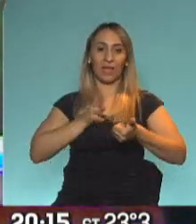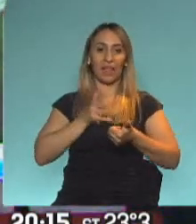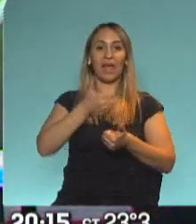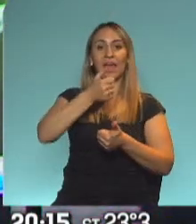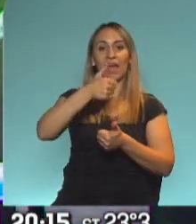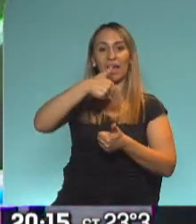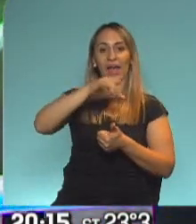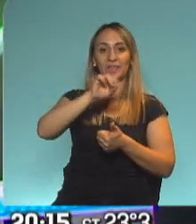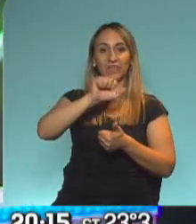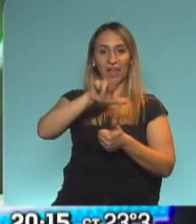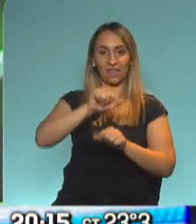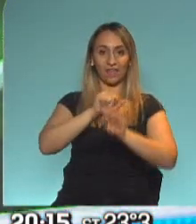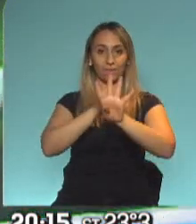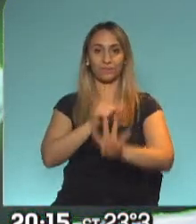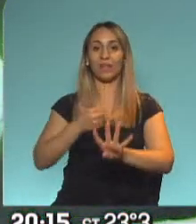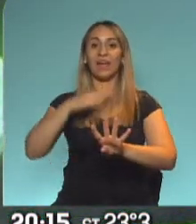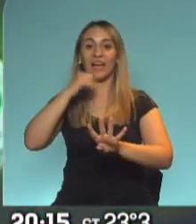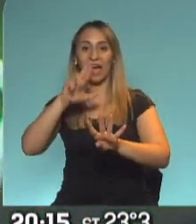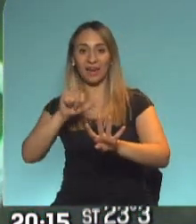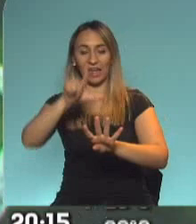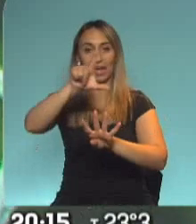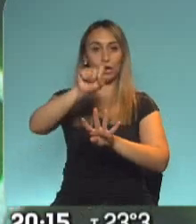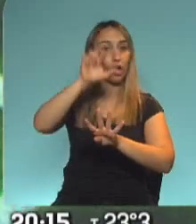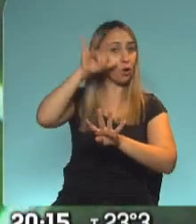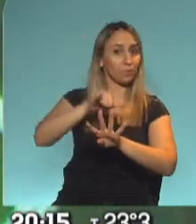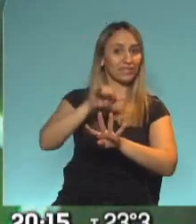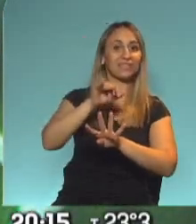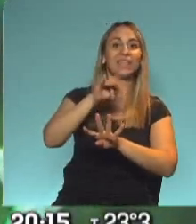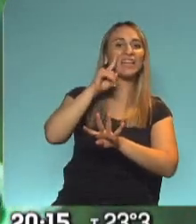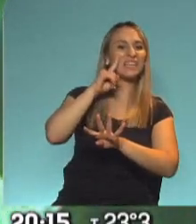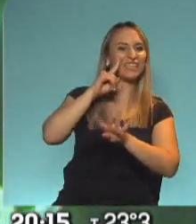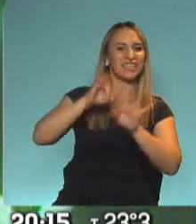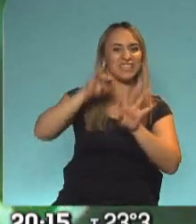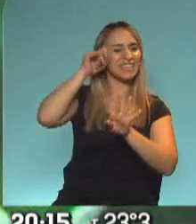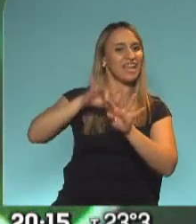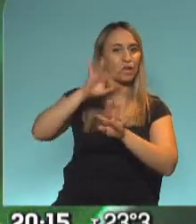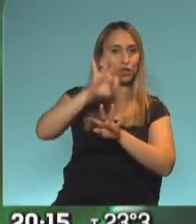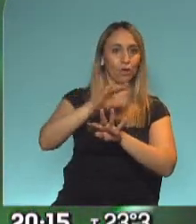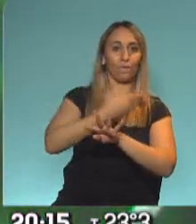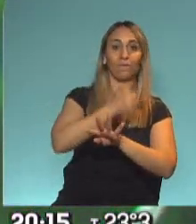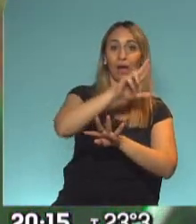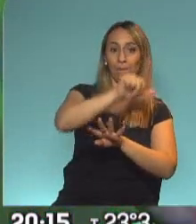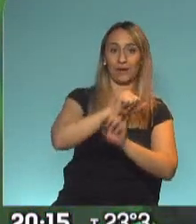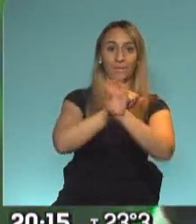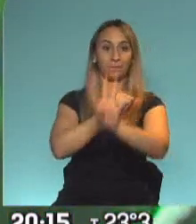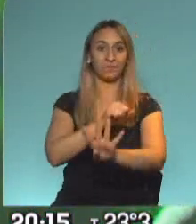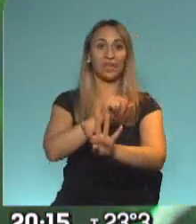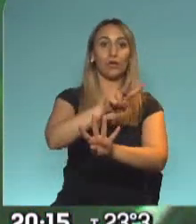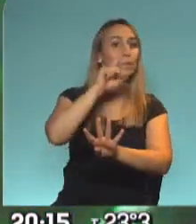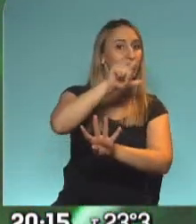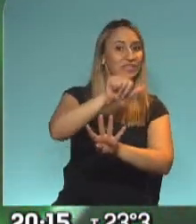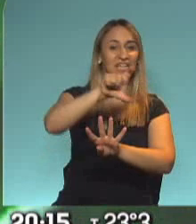único cambio, López Izquierdo, Fabra. Después Salvio, Campuzano, Capaldo, Villa, Cardona y el